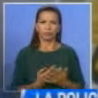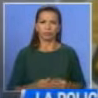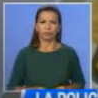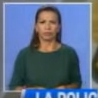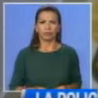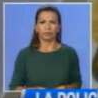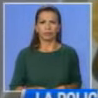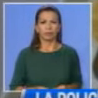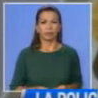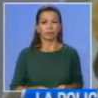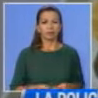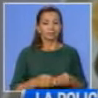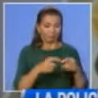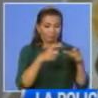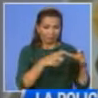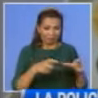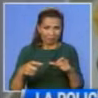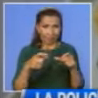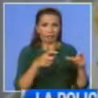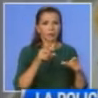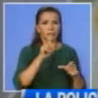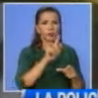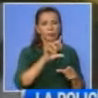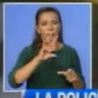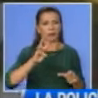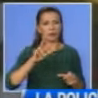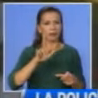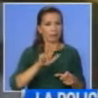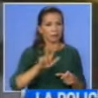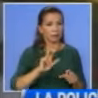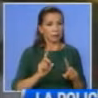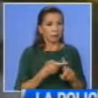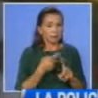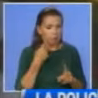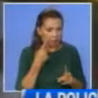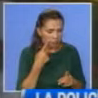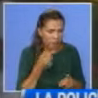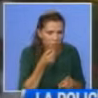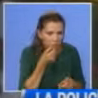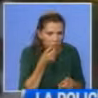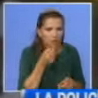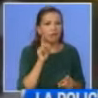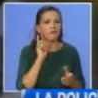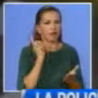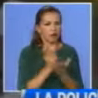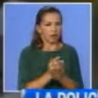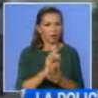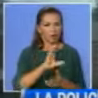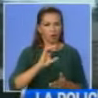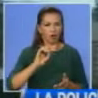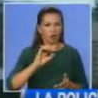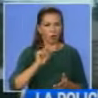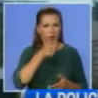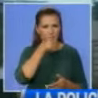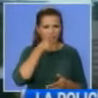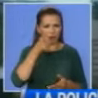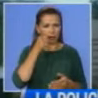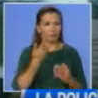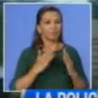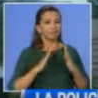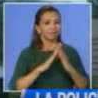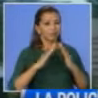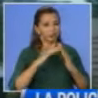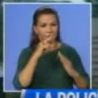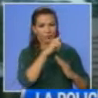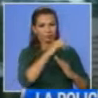En total, 163 paquetes que luego de la prueba de campo dieron positivo para cocaína fue lo que incautó la policía en una vivienda ubicada en